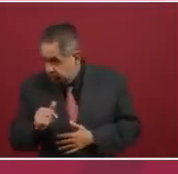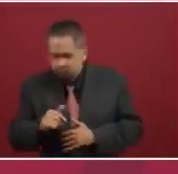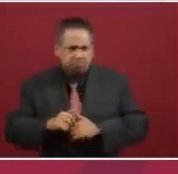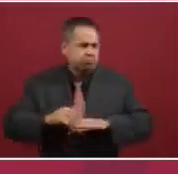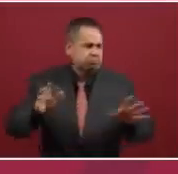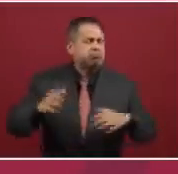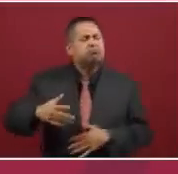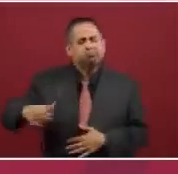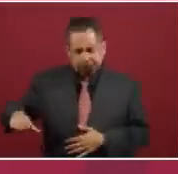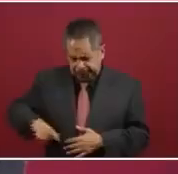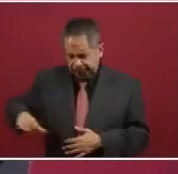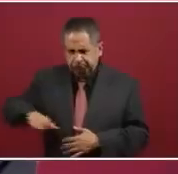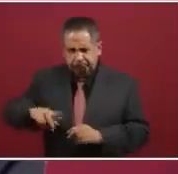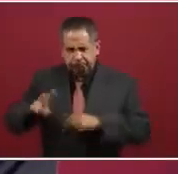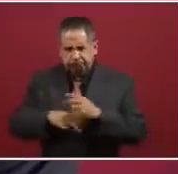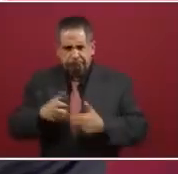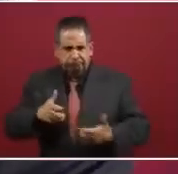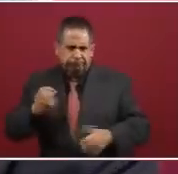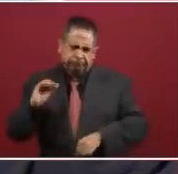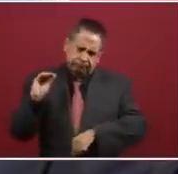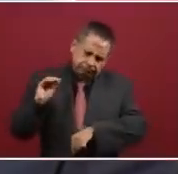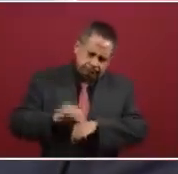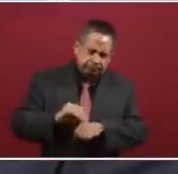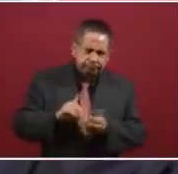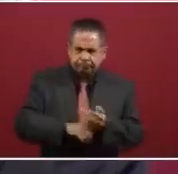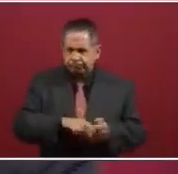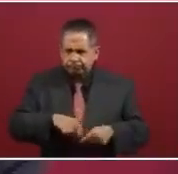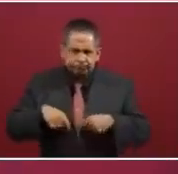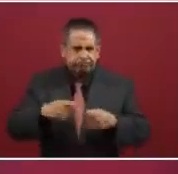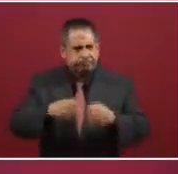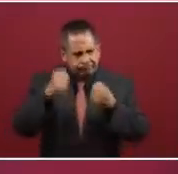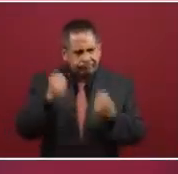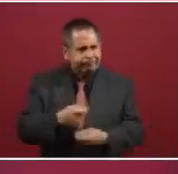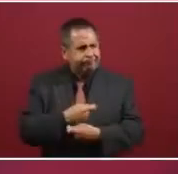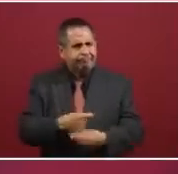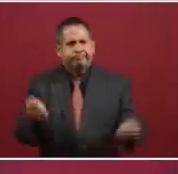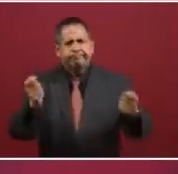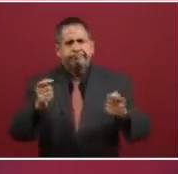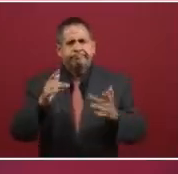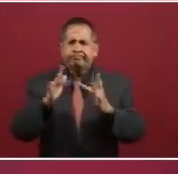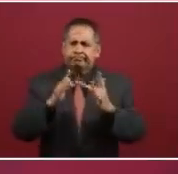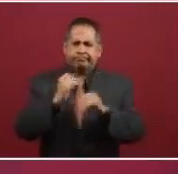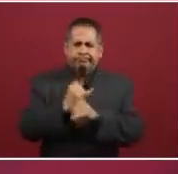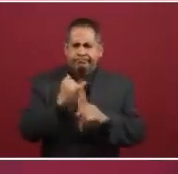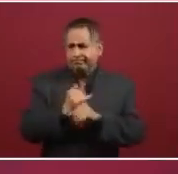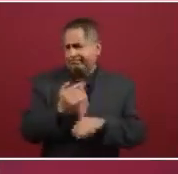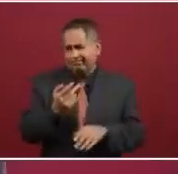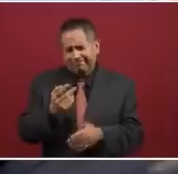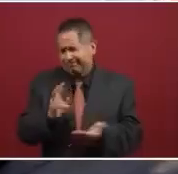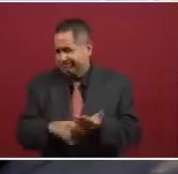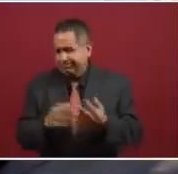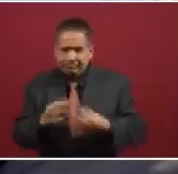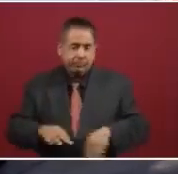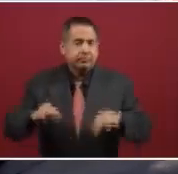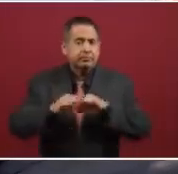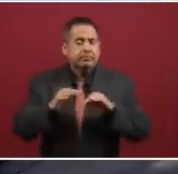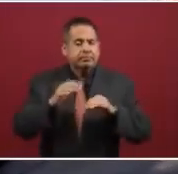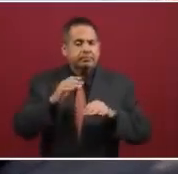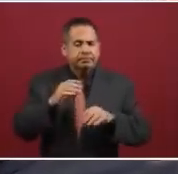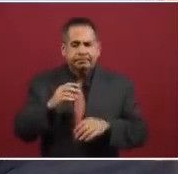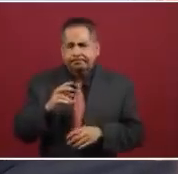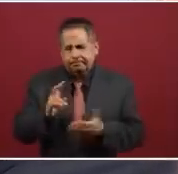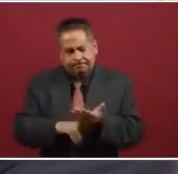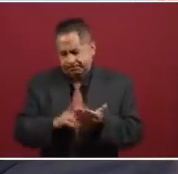el Estado tiene que garantizar este servicio, que es fundamental.